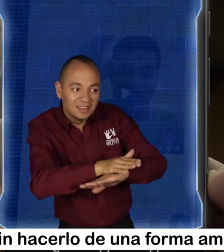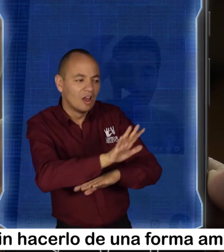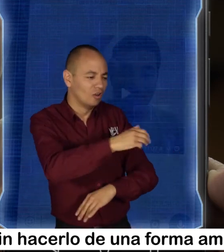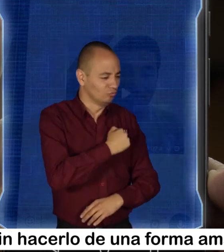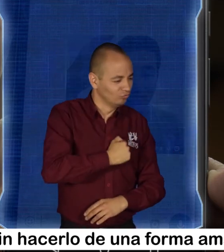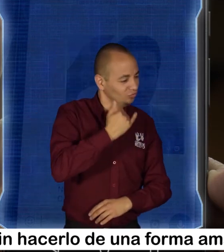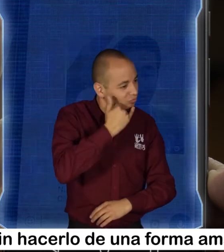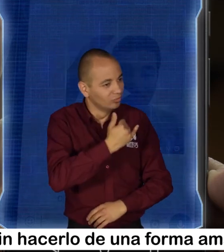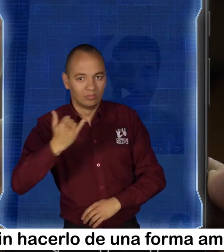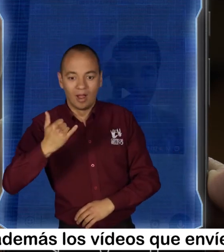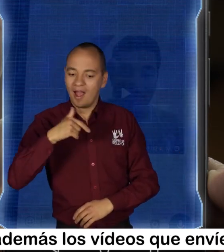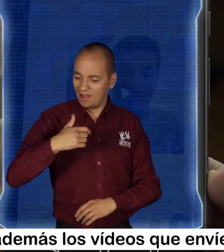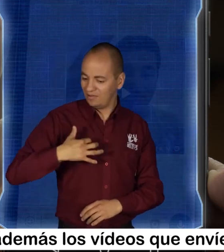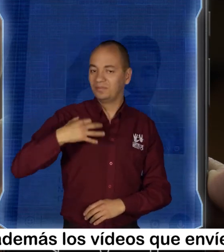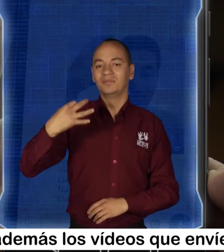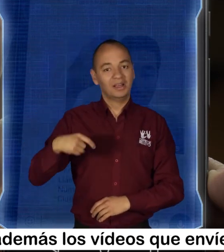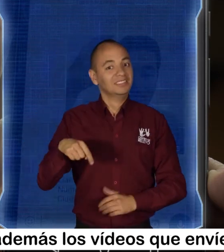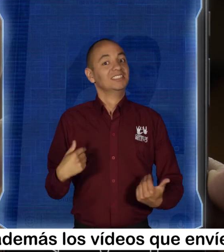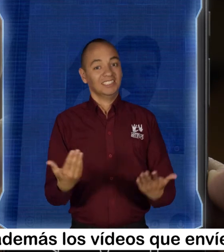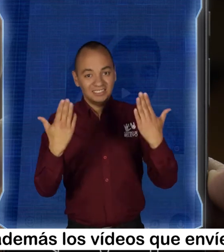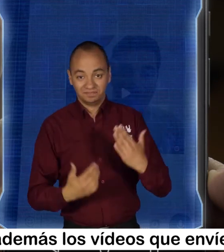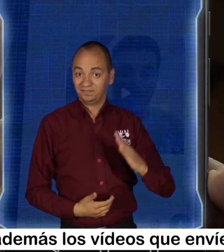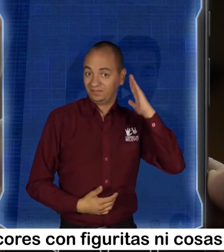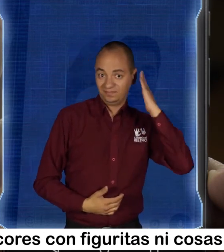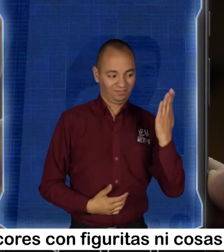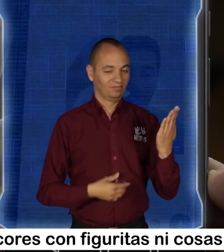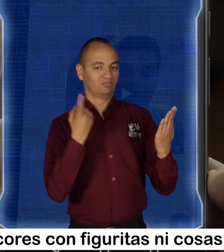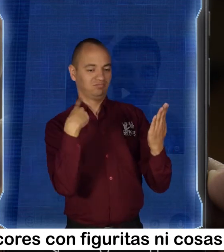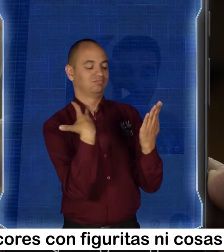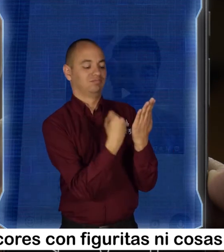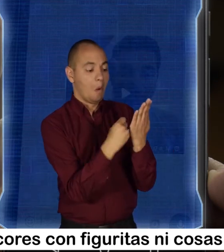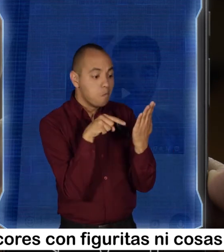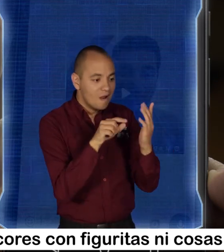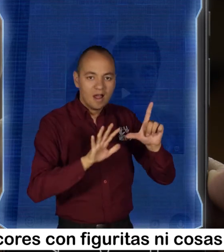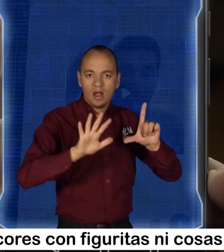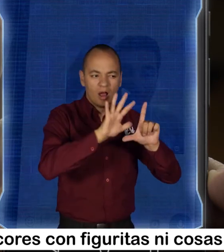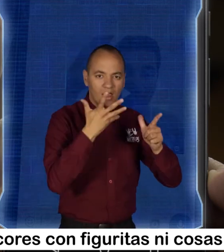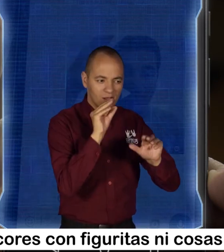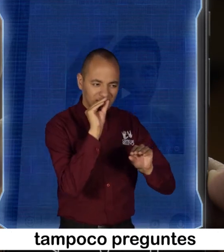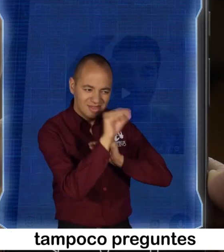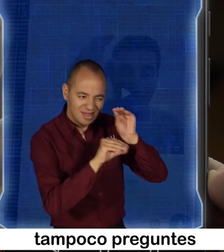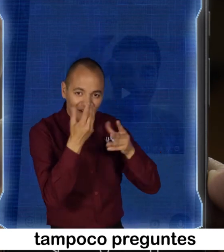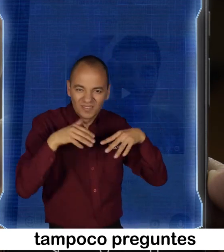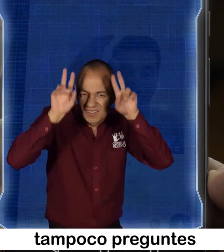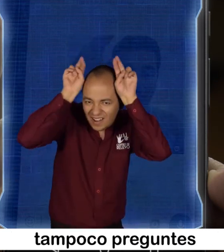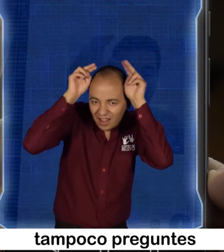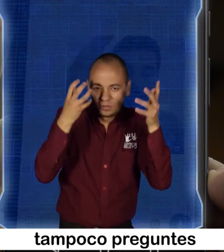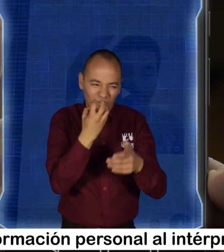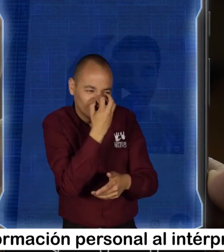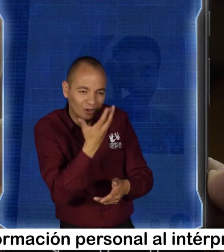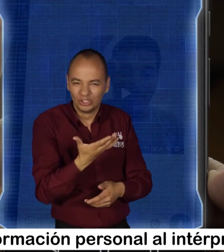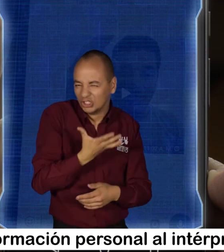fin, hacerlo de una forma amable. Además, los videos que envíes no los decores con figuritas ni cosas chistosas. Tampoco